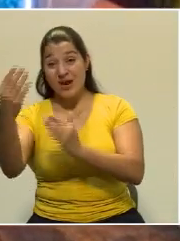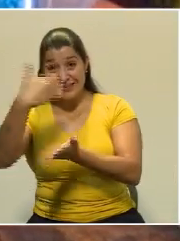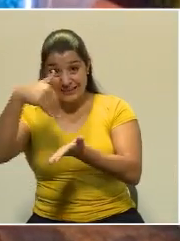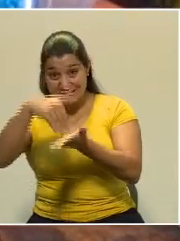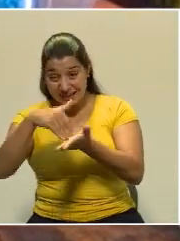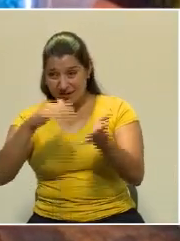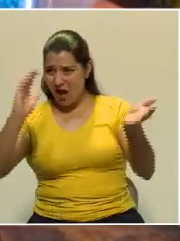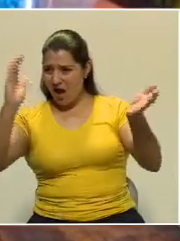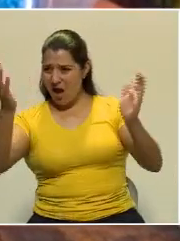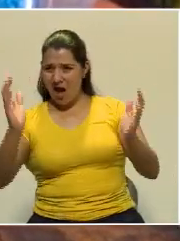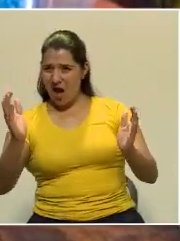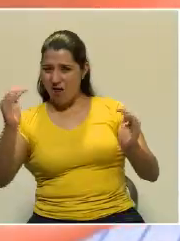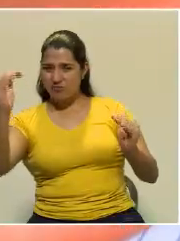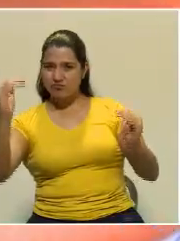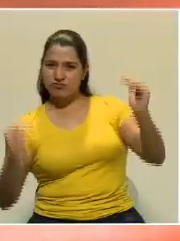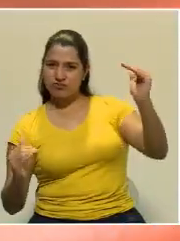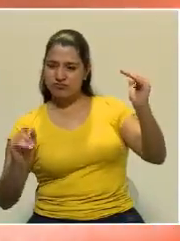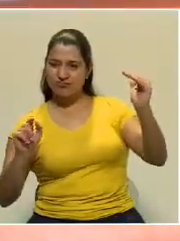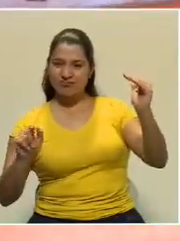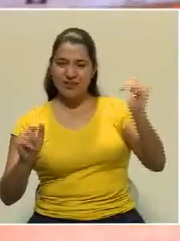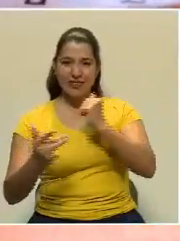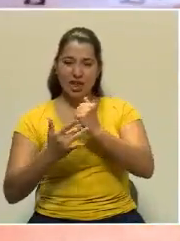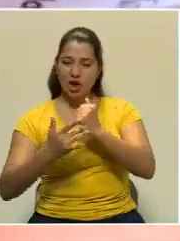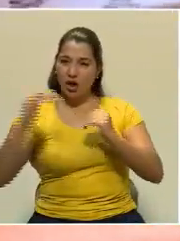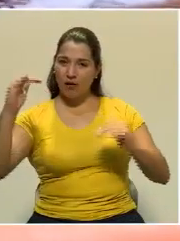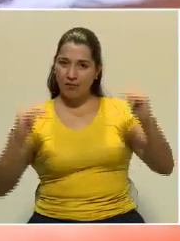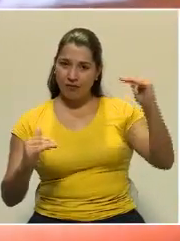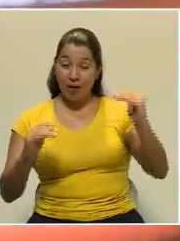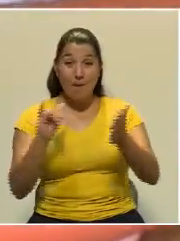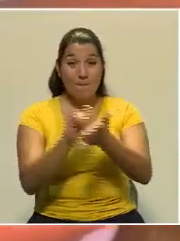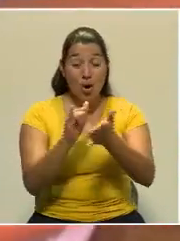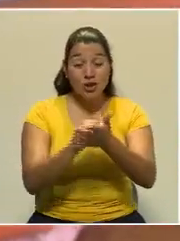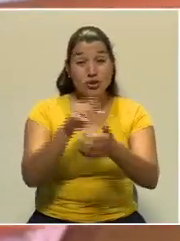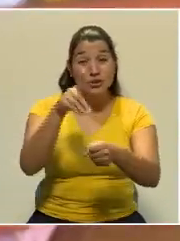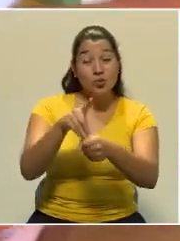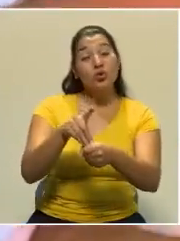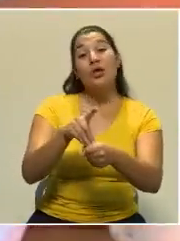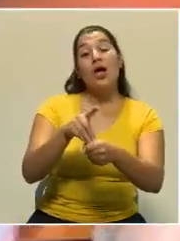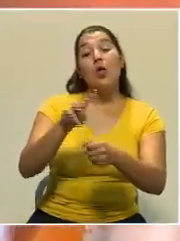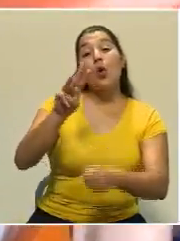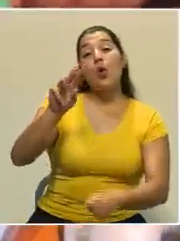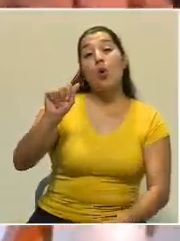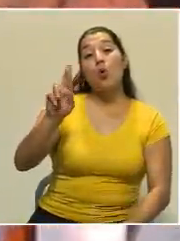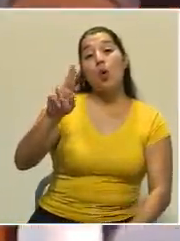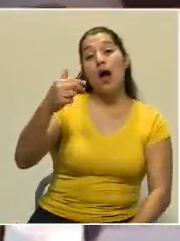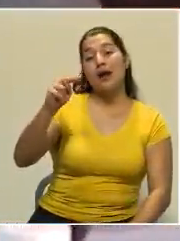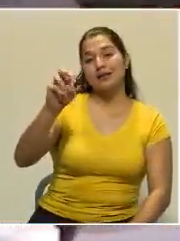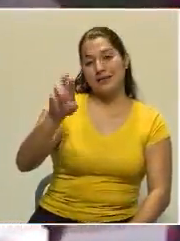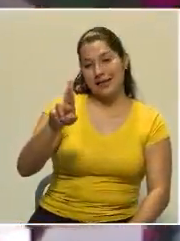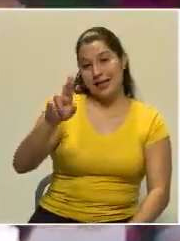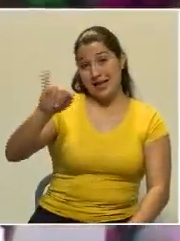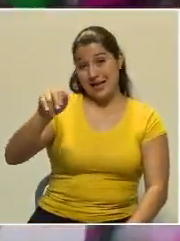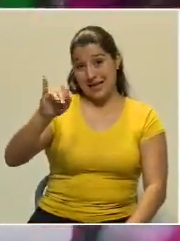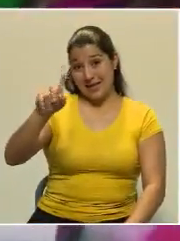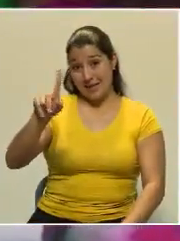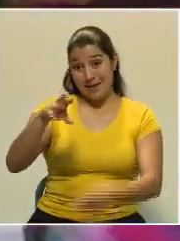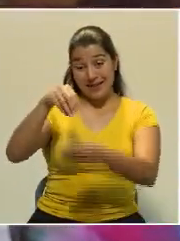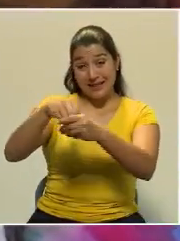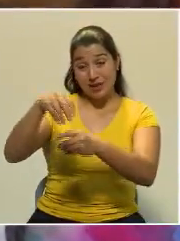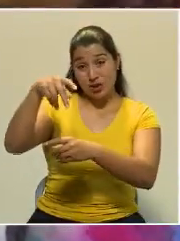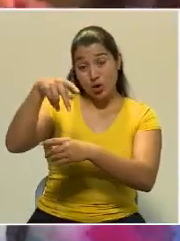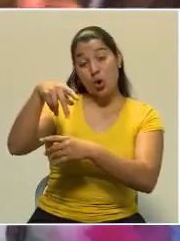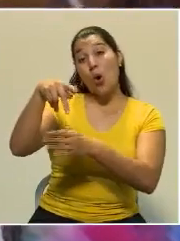no. A raíz de esta desigualdad, el diputado Wagner Jiménez del Partido Liberación Nacional presentó un proyecto de ley en el que propone